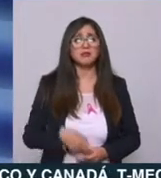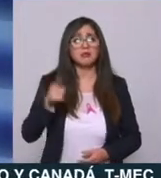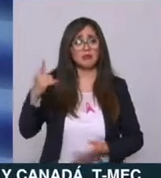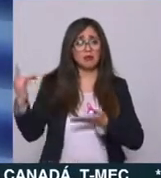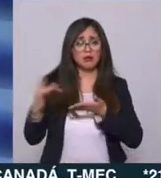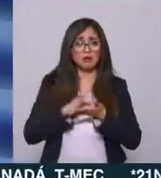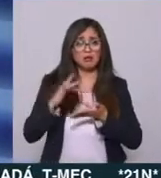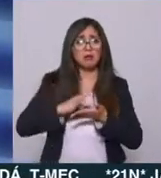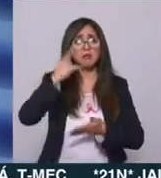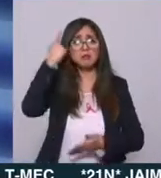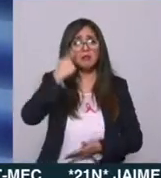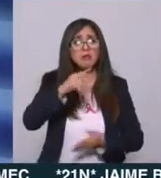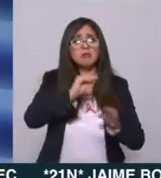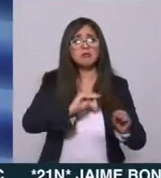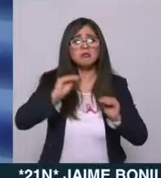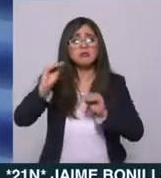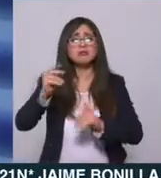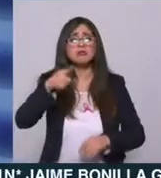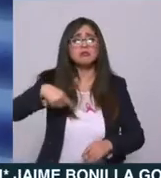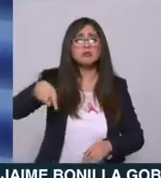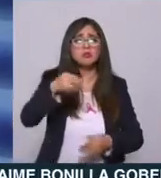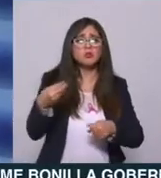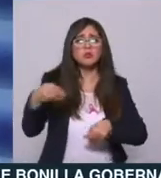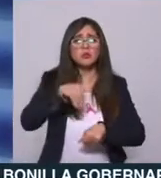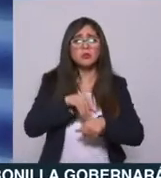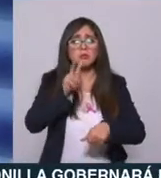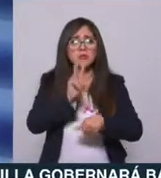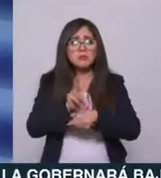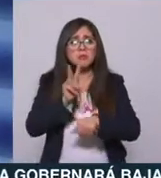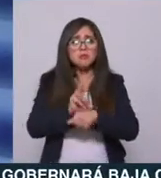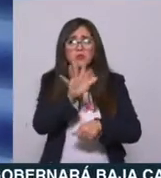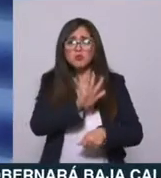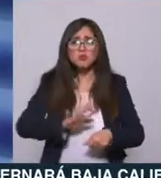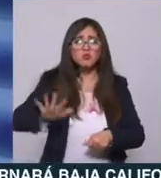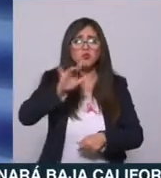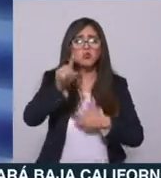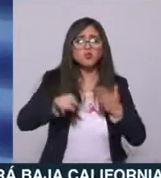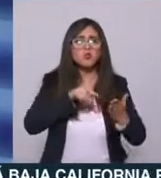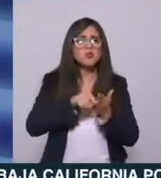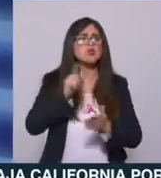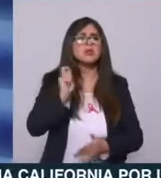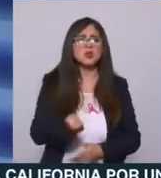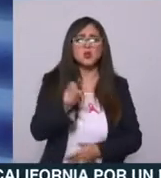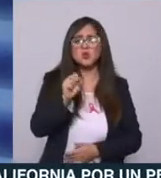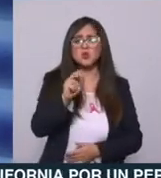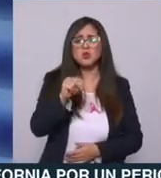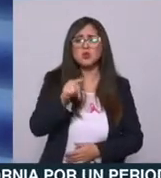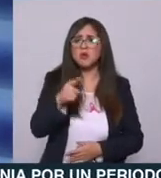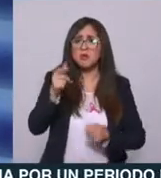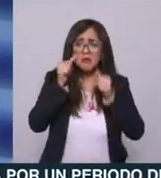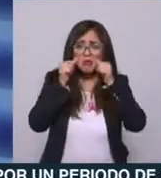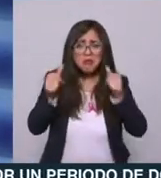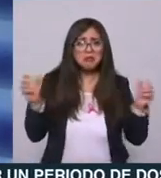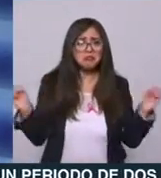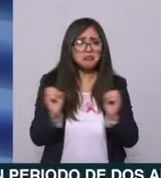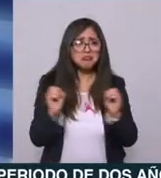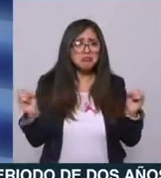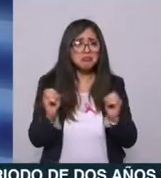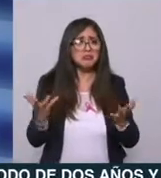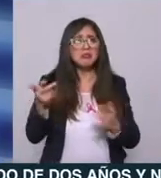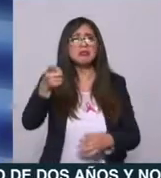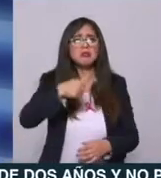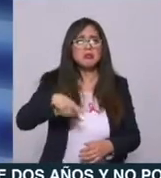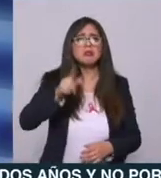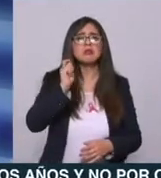trasladarnos. Han implementado vigilancia en el lugar, en el establecimiento, ya que en el suburbano no nos han hecho caso a pesar de esta situación. Ellos